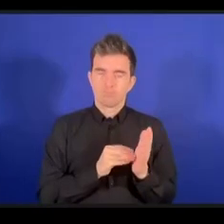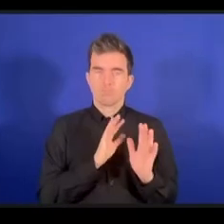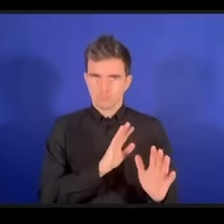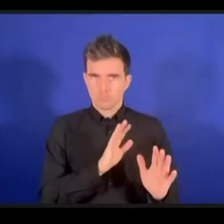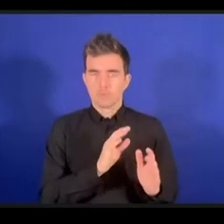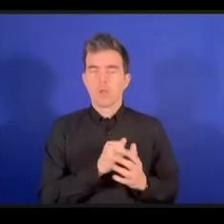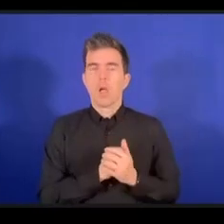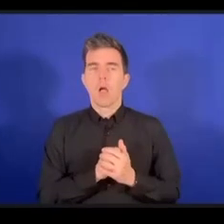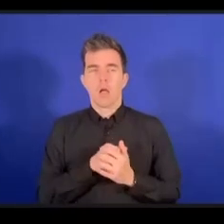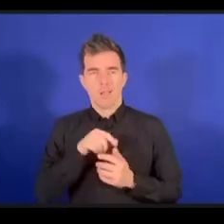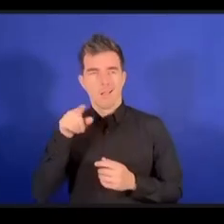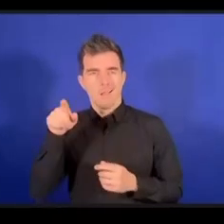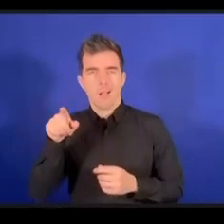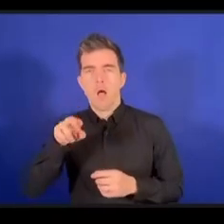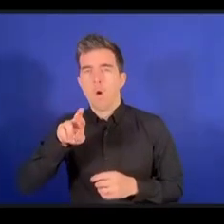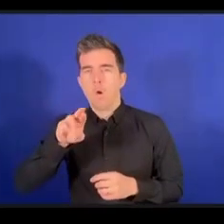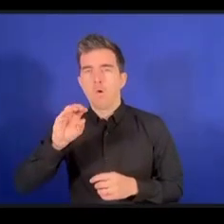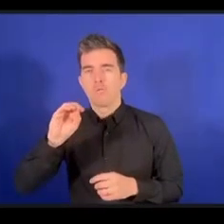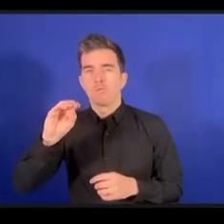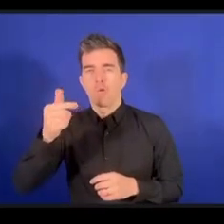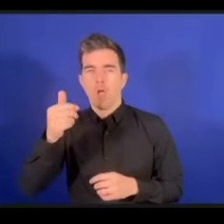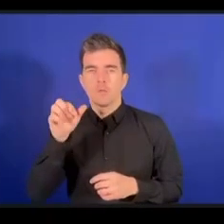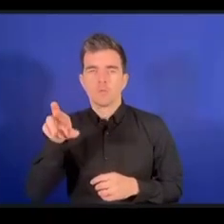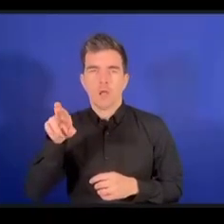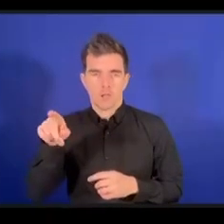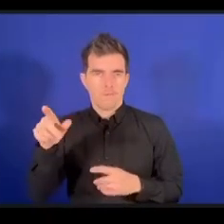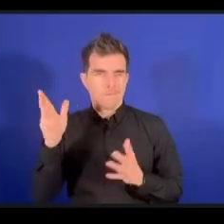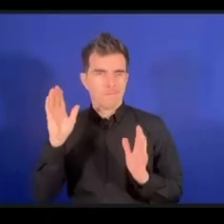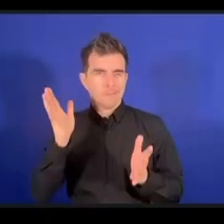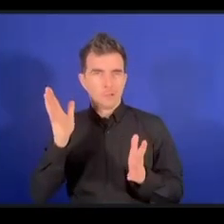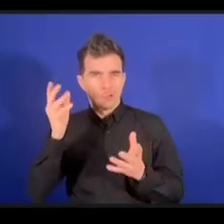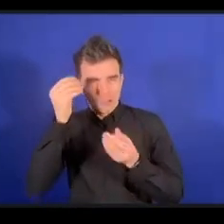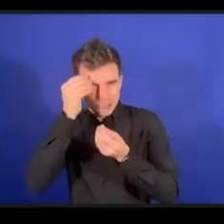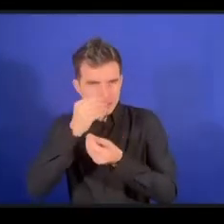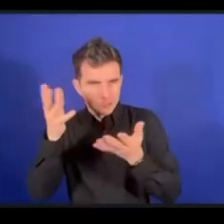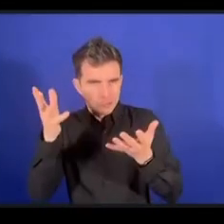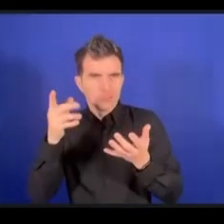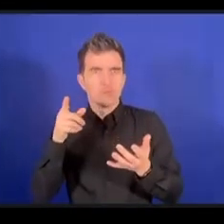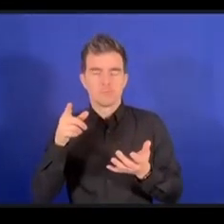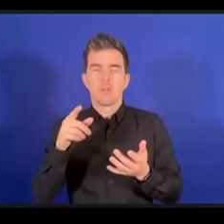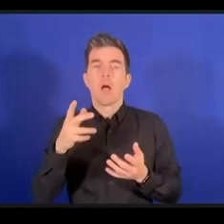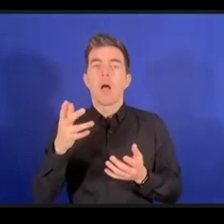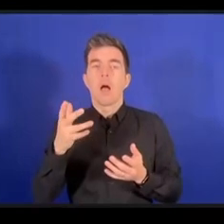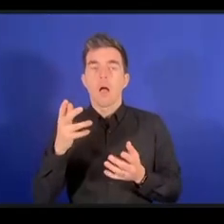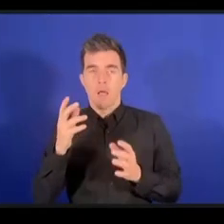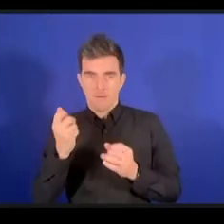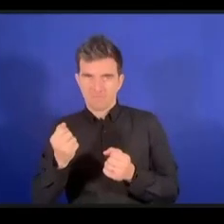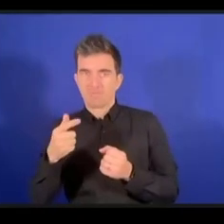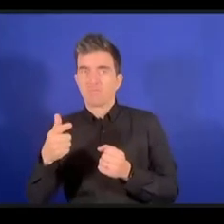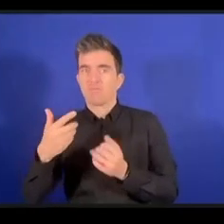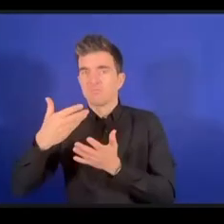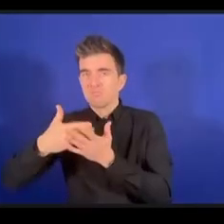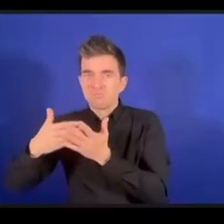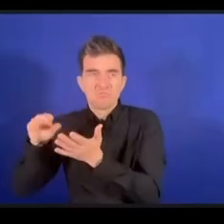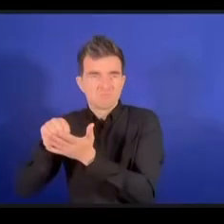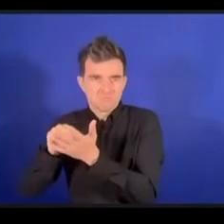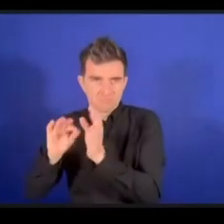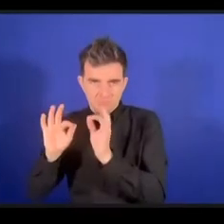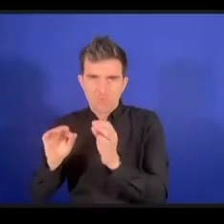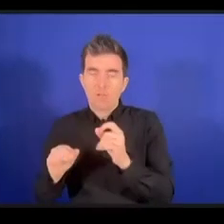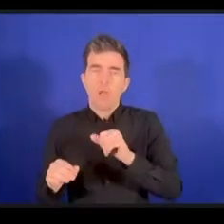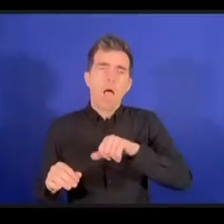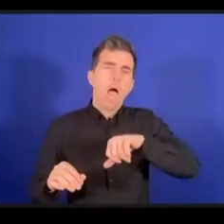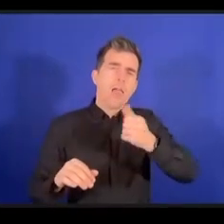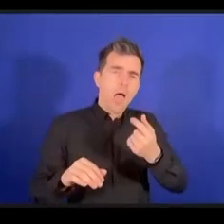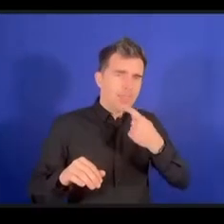otras coaliciones dinámicas están más en el ámbito de la práctica Como por ejemplo la coalición dinámica sobre el